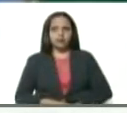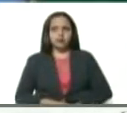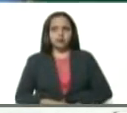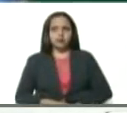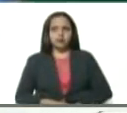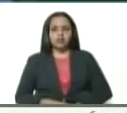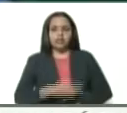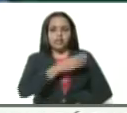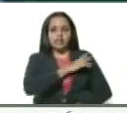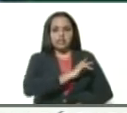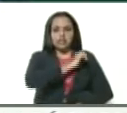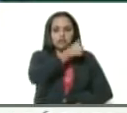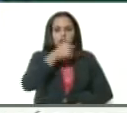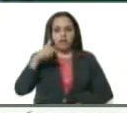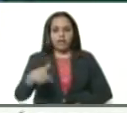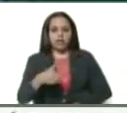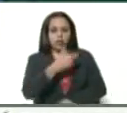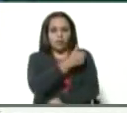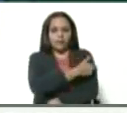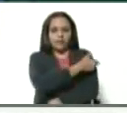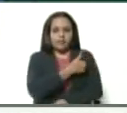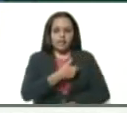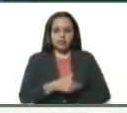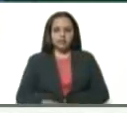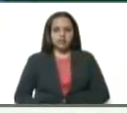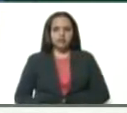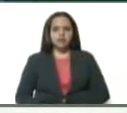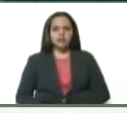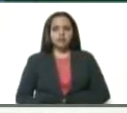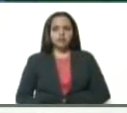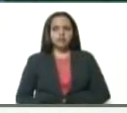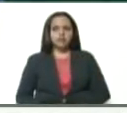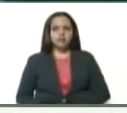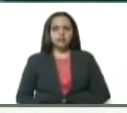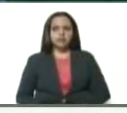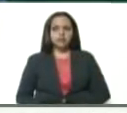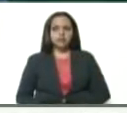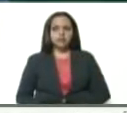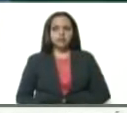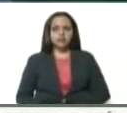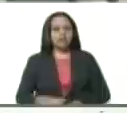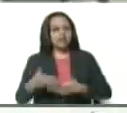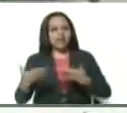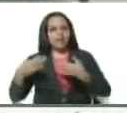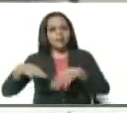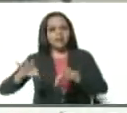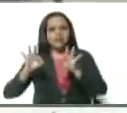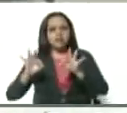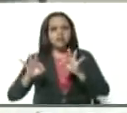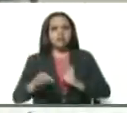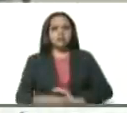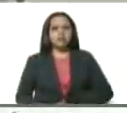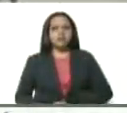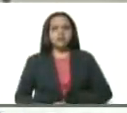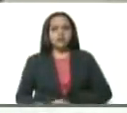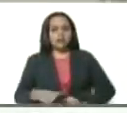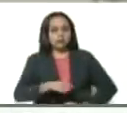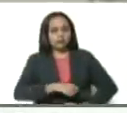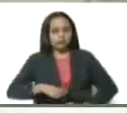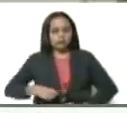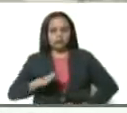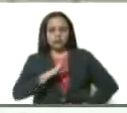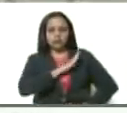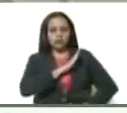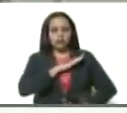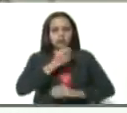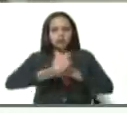director de este hospital central. Gilberto, ¿qué especialidades de cirugía ambulatoria se